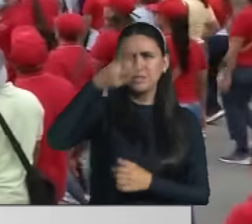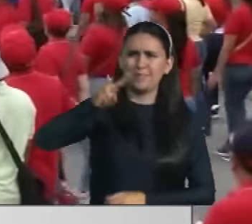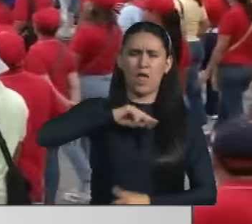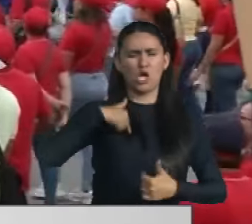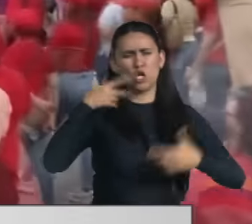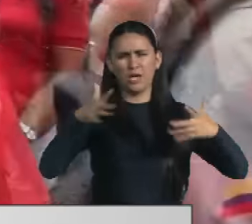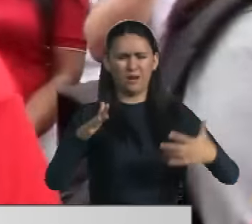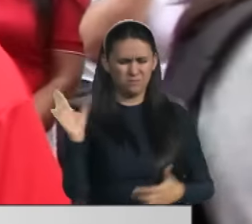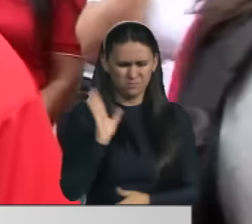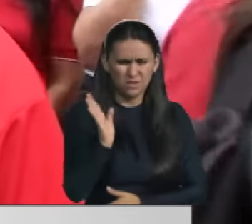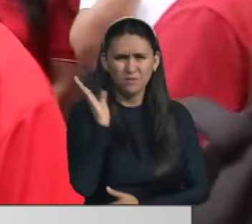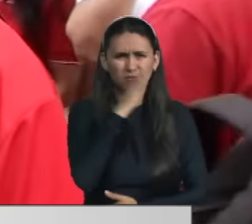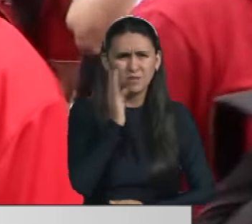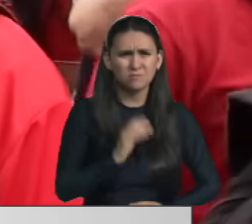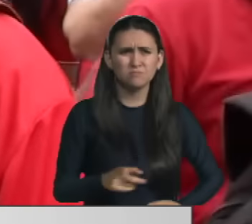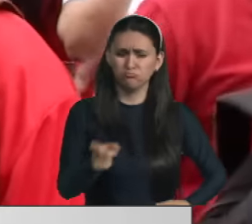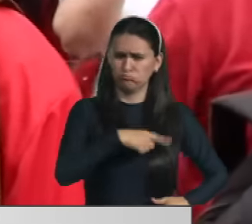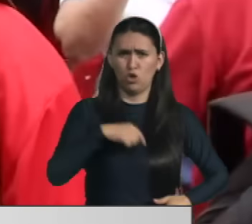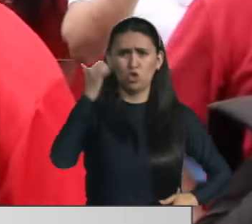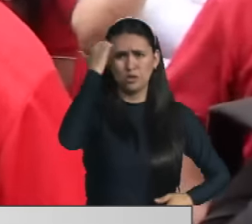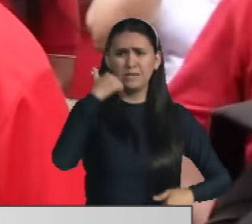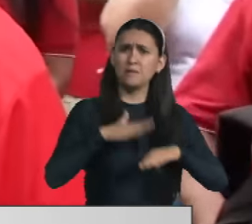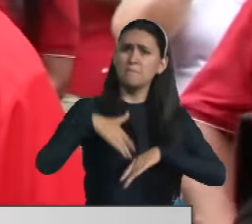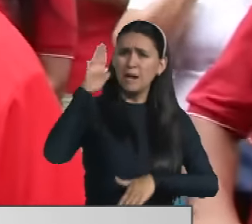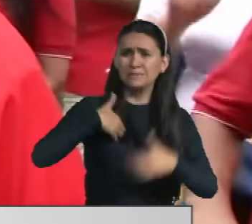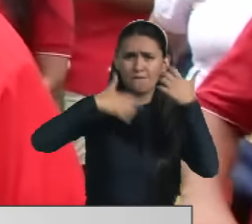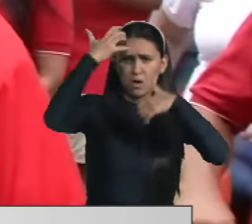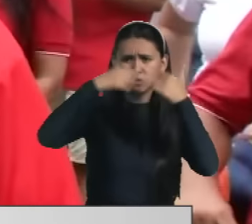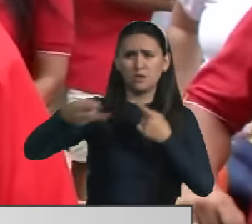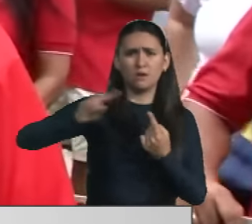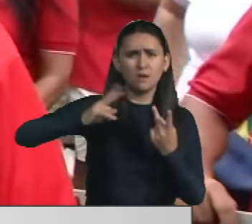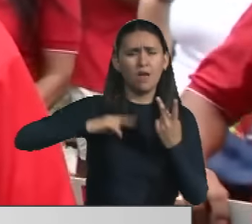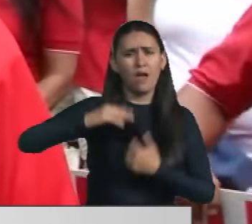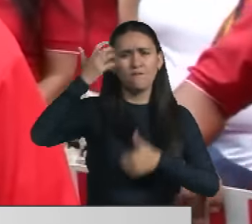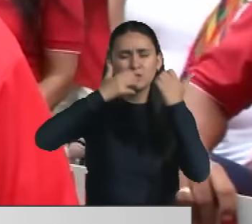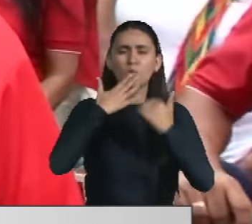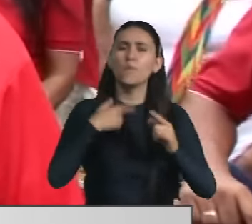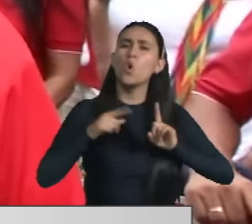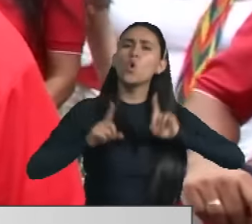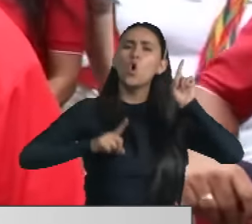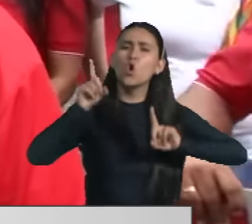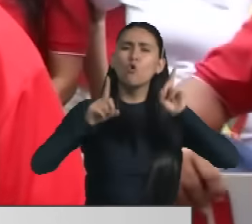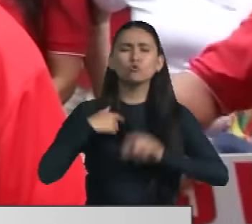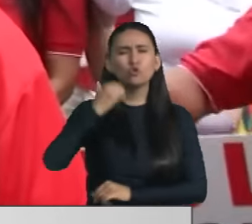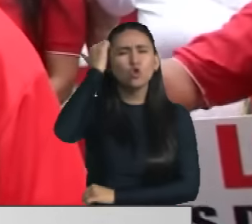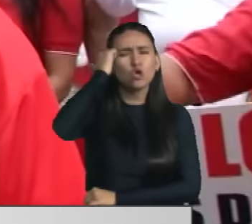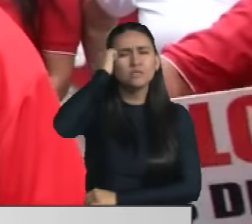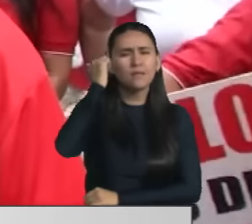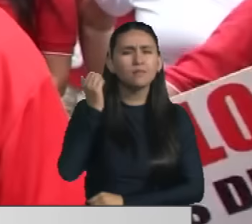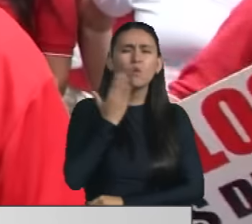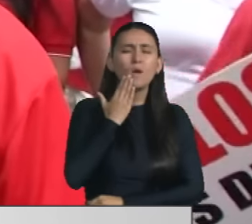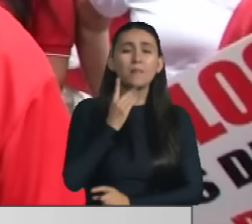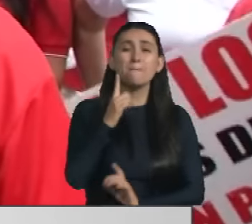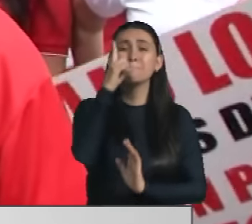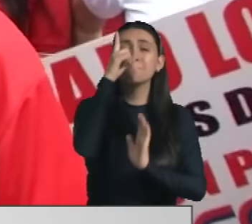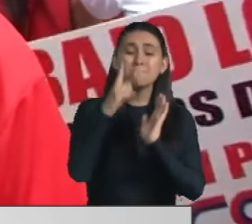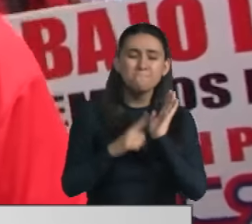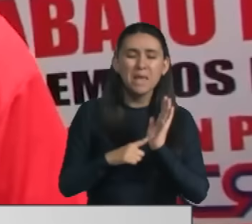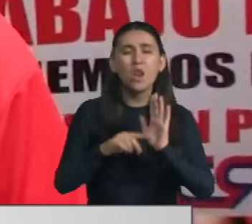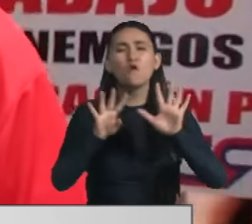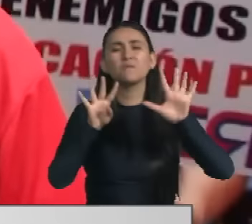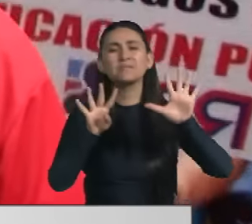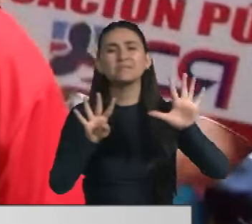Los maestros de Colombia somos evaluados constantemente. Por ejemplo, primer concurso nacional docente, ¿cuándo fue?